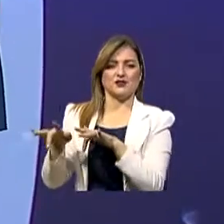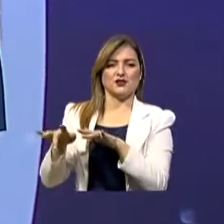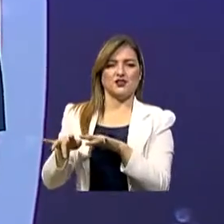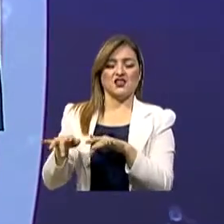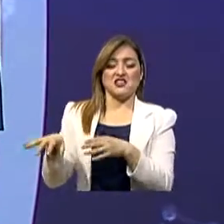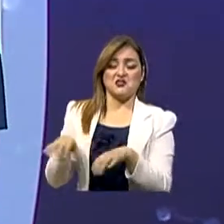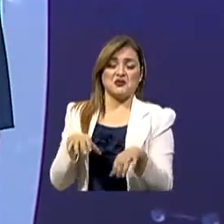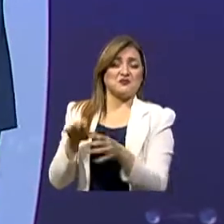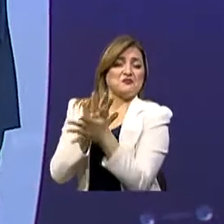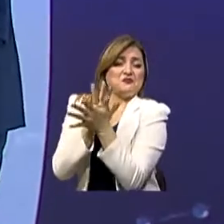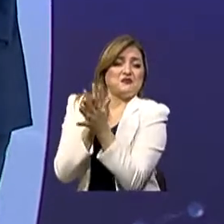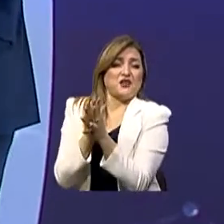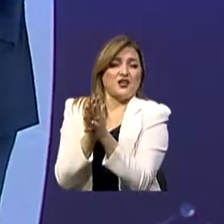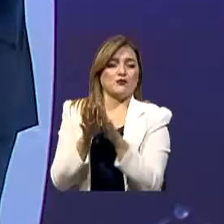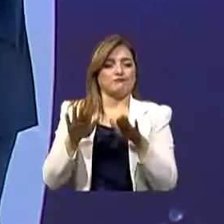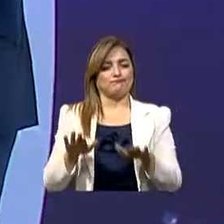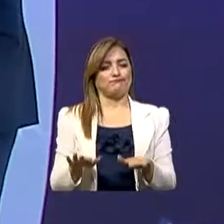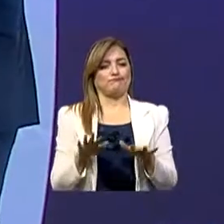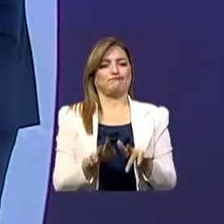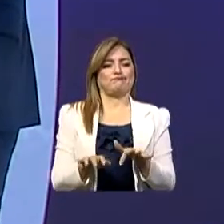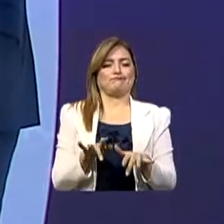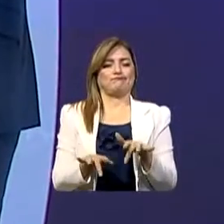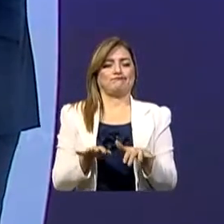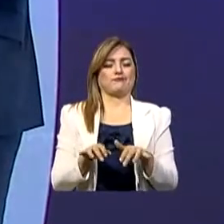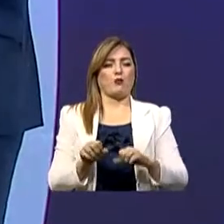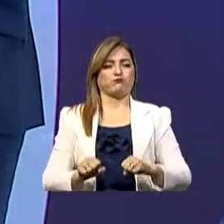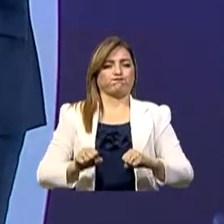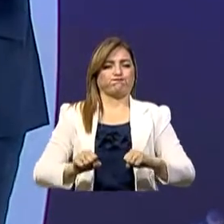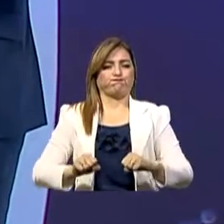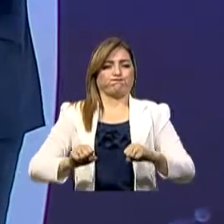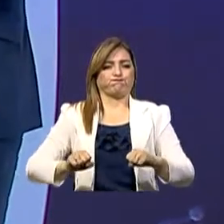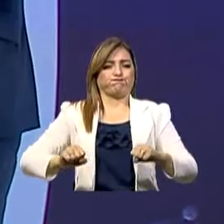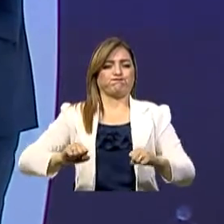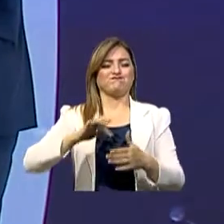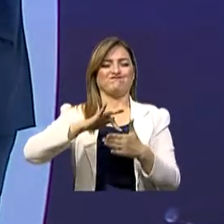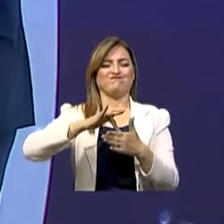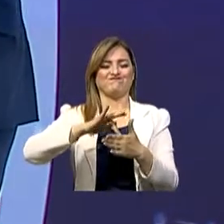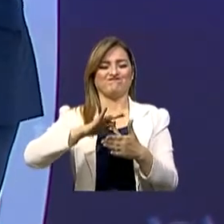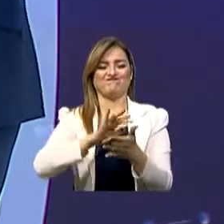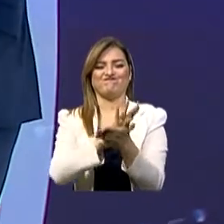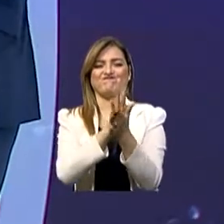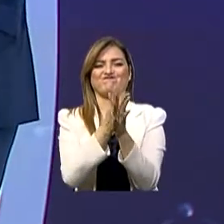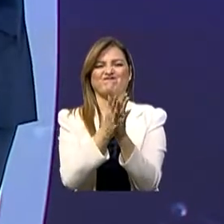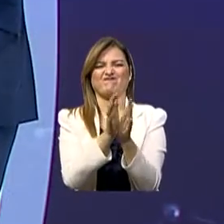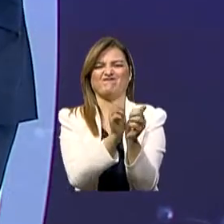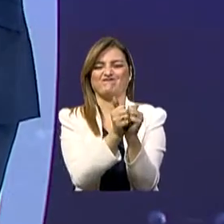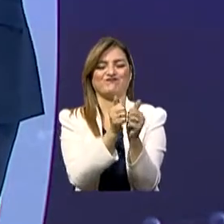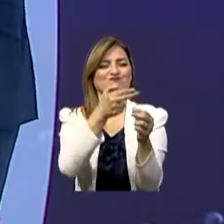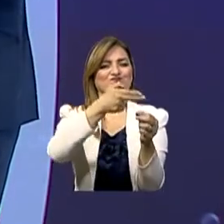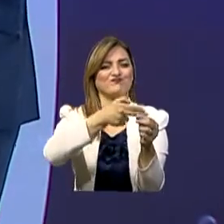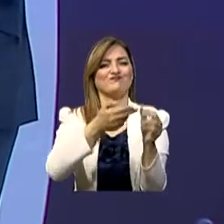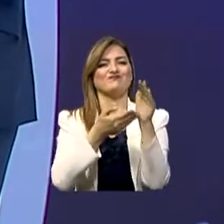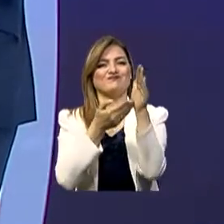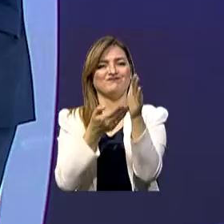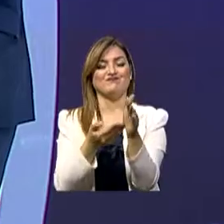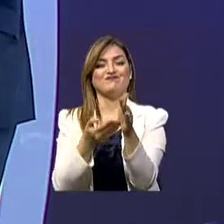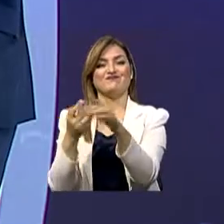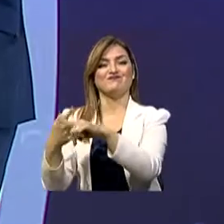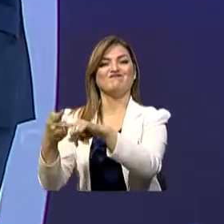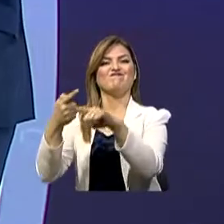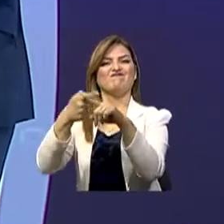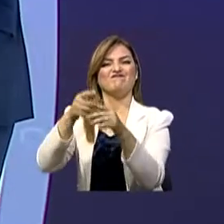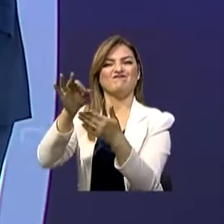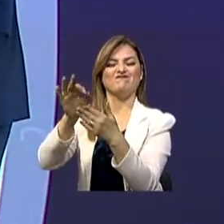mismo sucede con las personas que permanecen en casa y que no tienen actividades tan activas como lo veríamos nosotros en